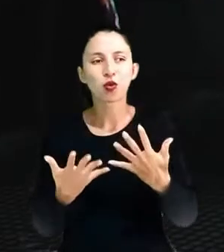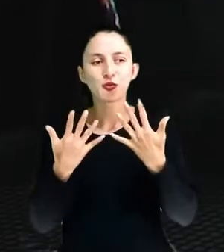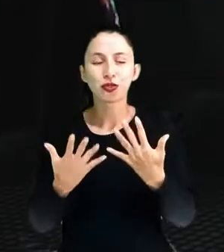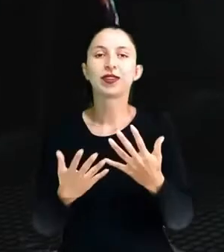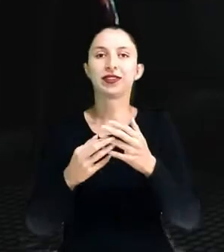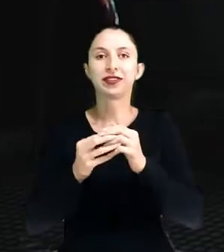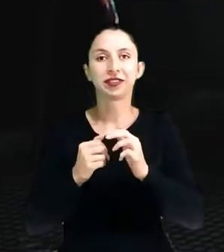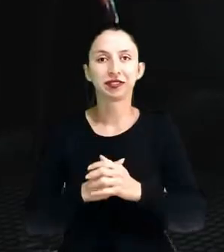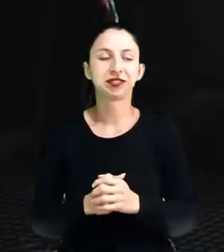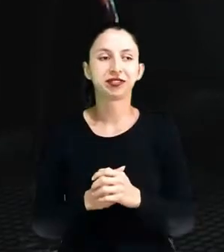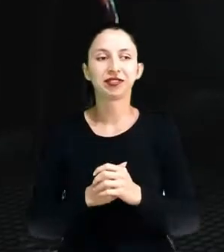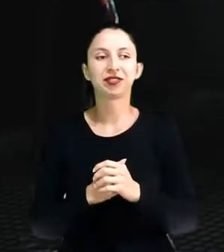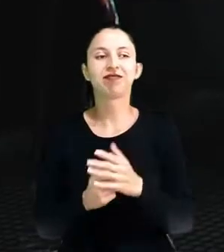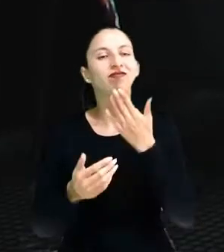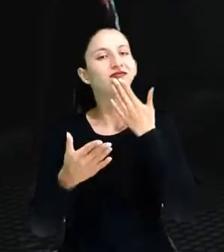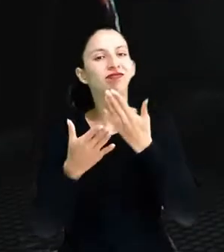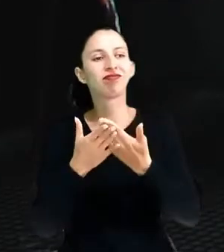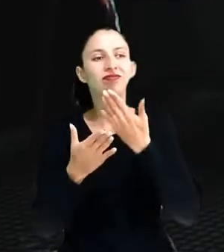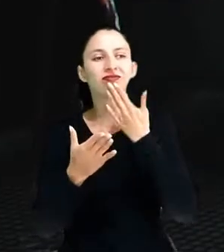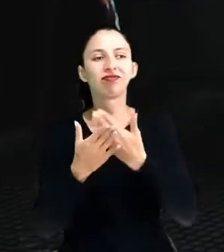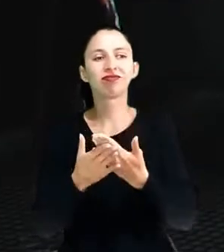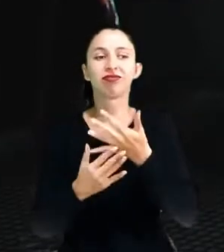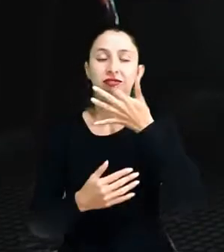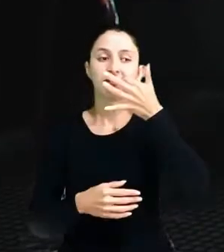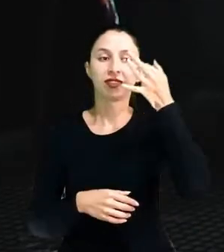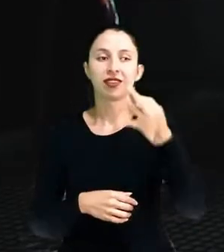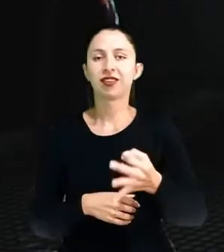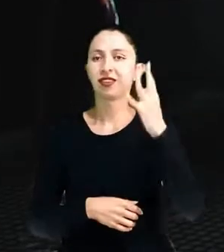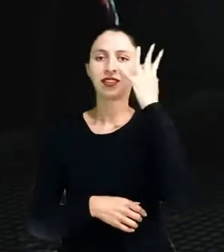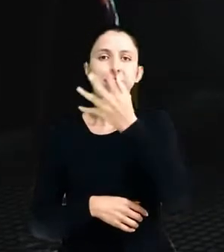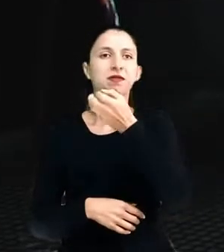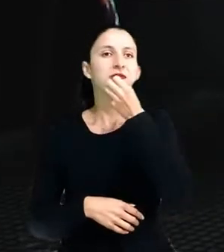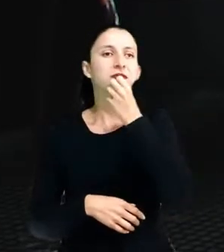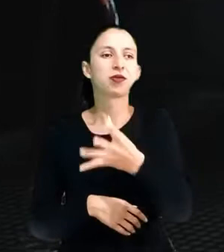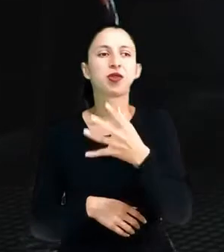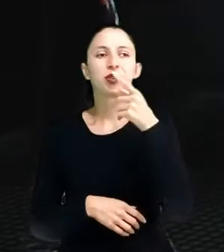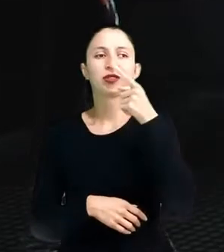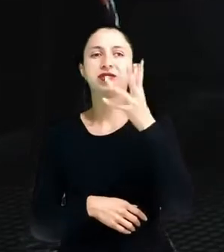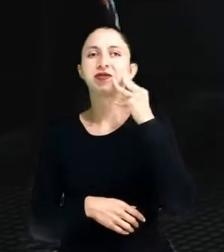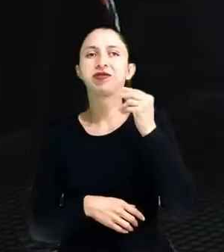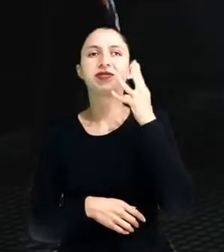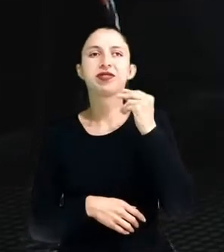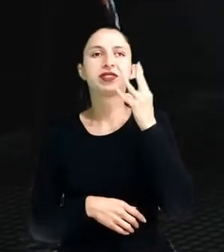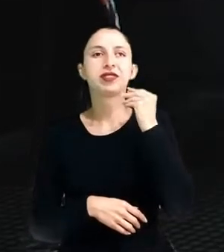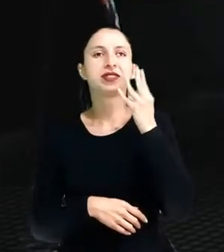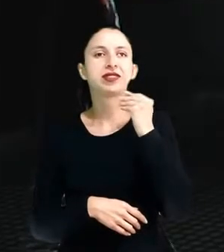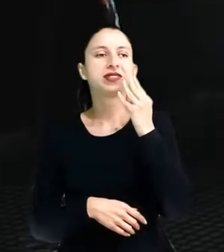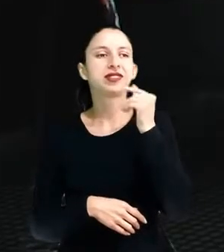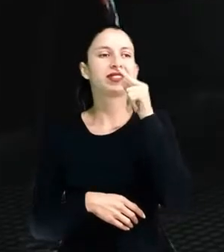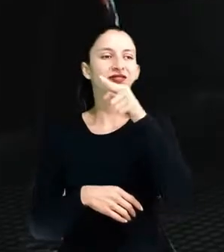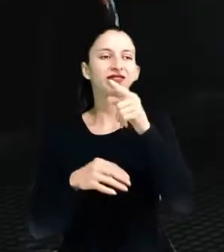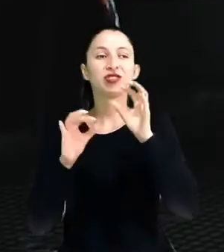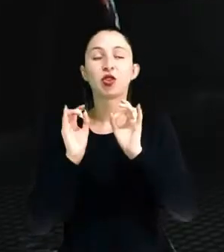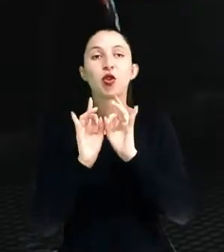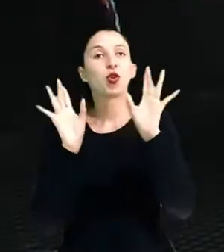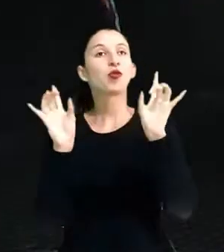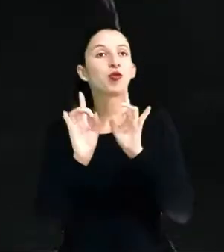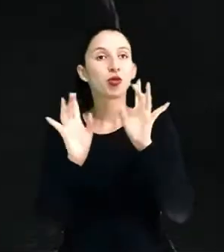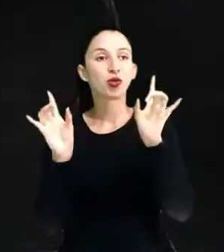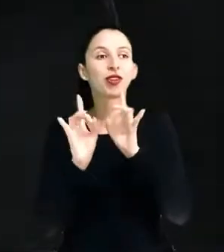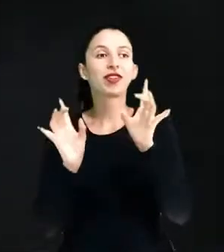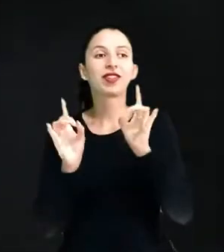investigación. Gracias. Sí, en realidad es muy bonita la experiencia. Yo doy gracias a Dios que he tenido